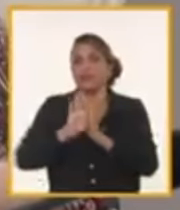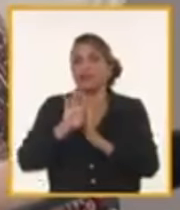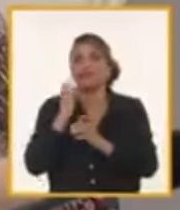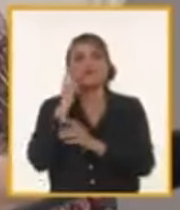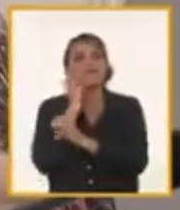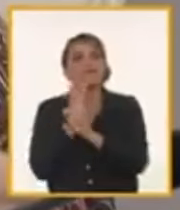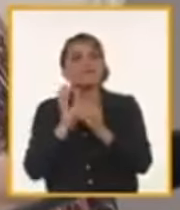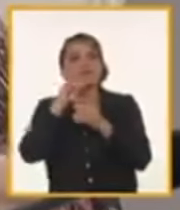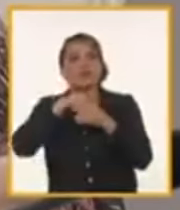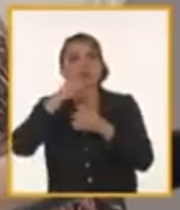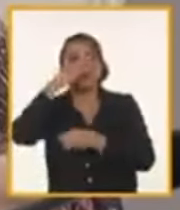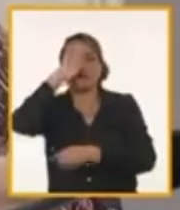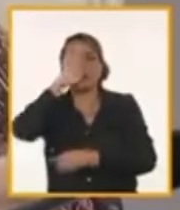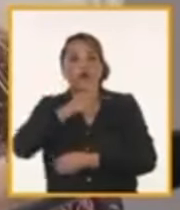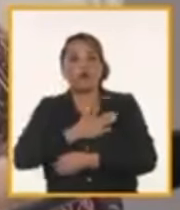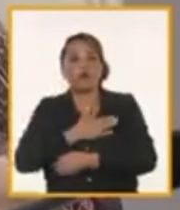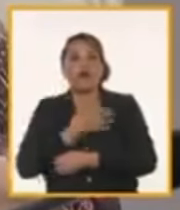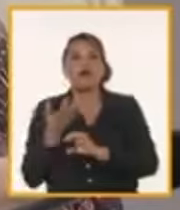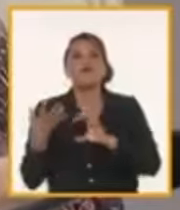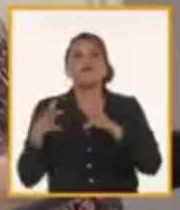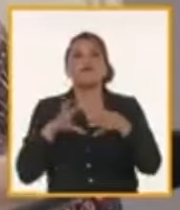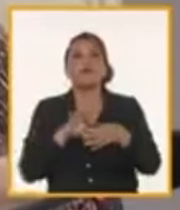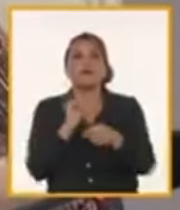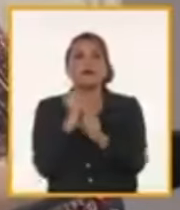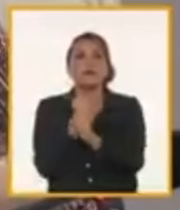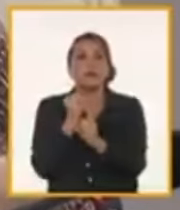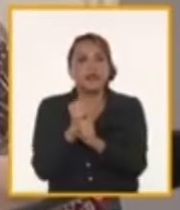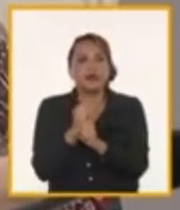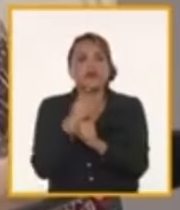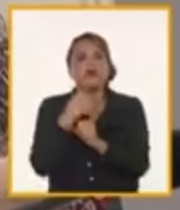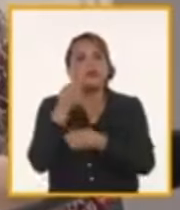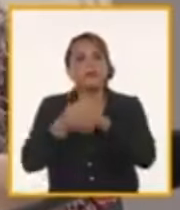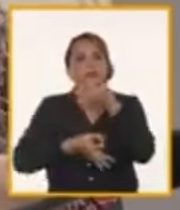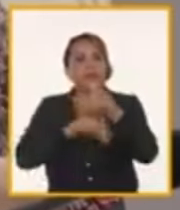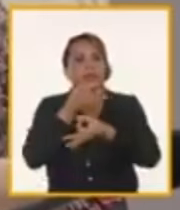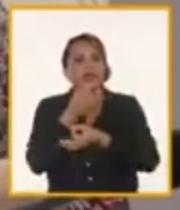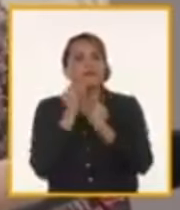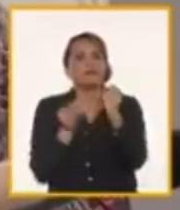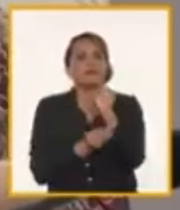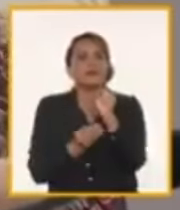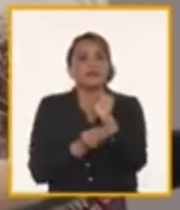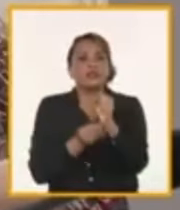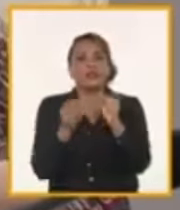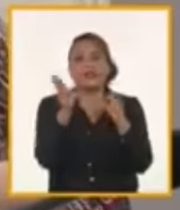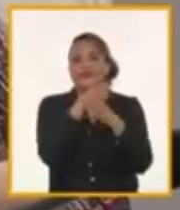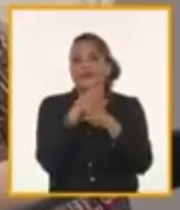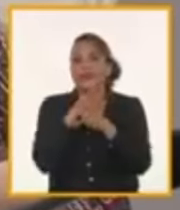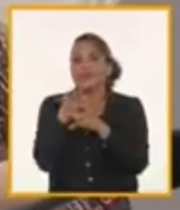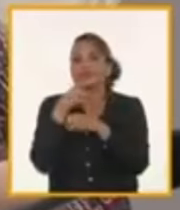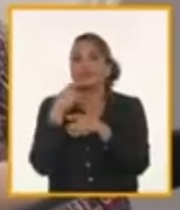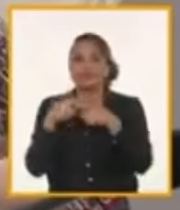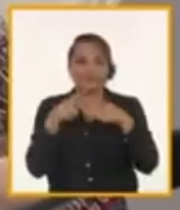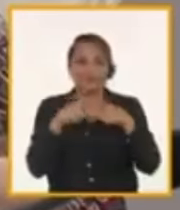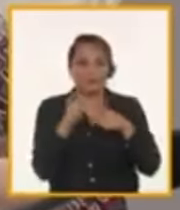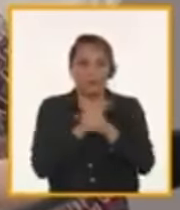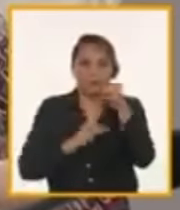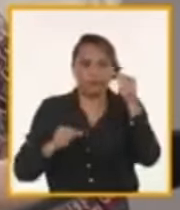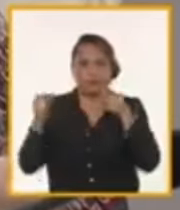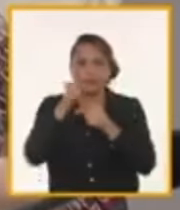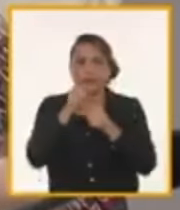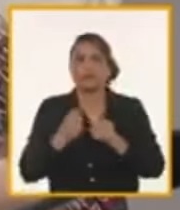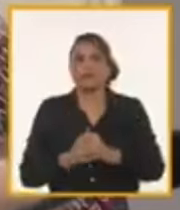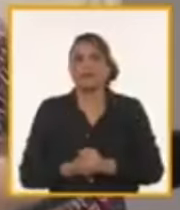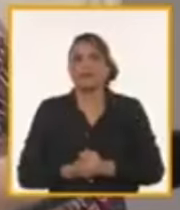país y este es un modelo de gestión que queremos destacar y potenciar Incluso en otras áreas prioritarias porque